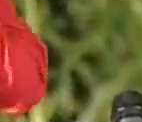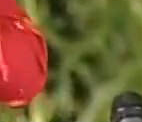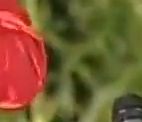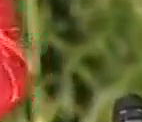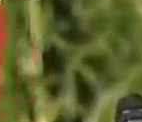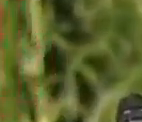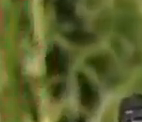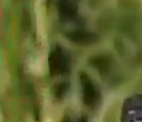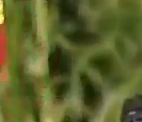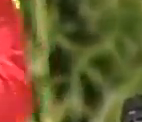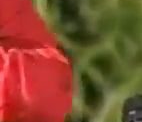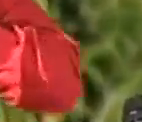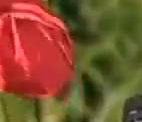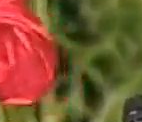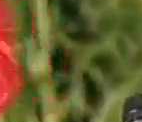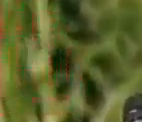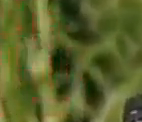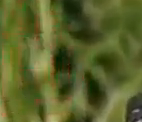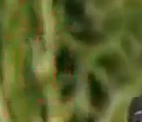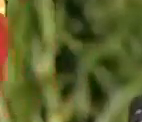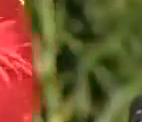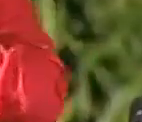mejor del sendero.